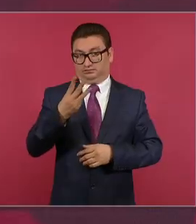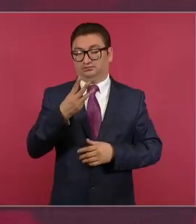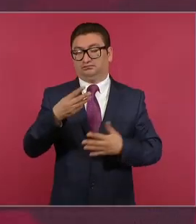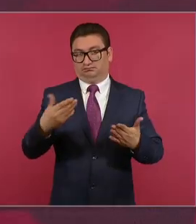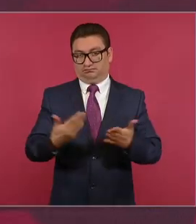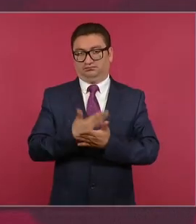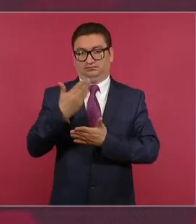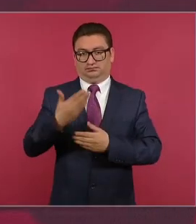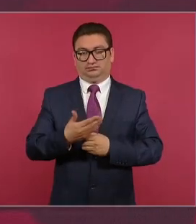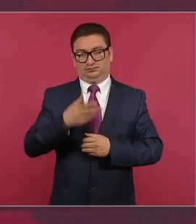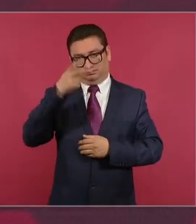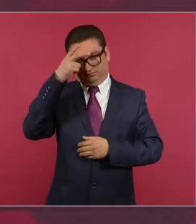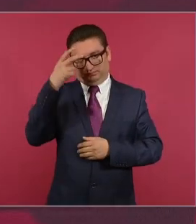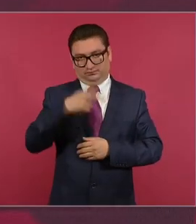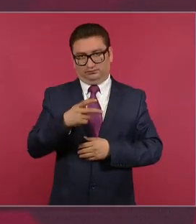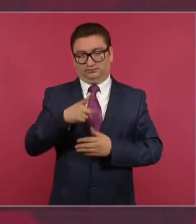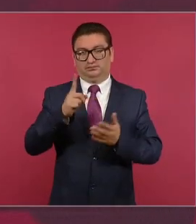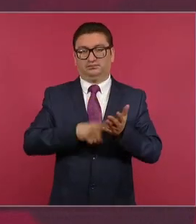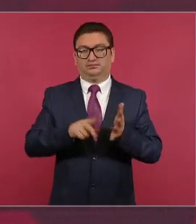1753, Hidalgo,